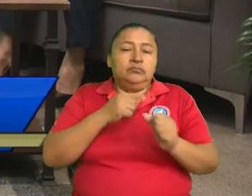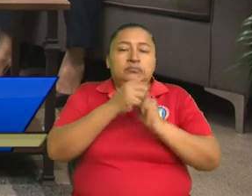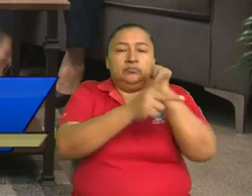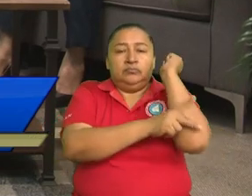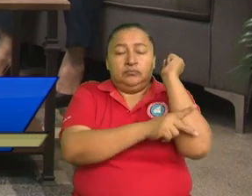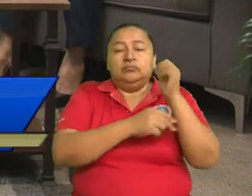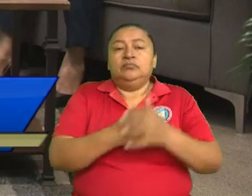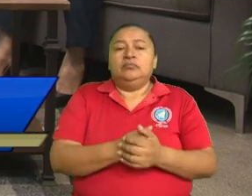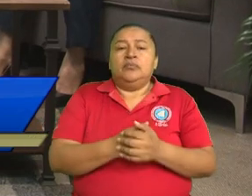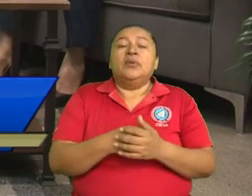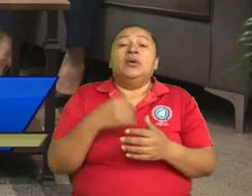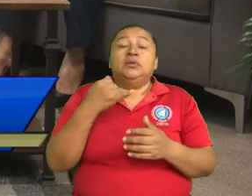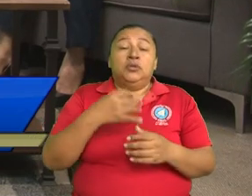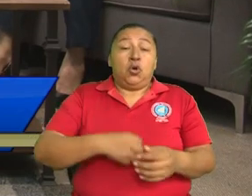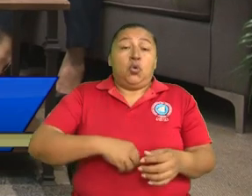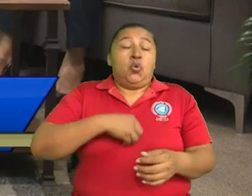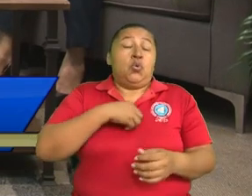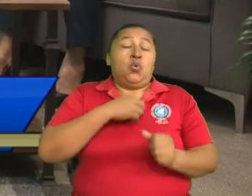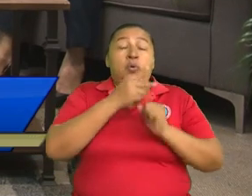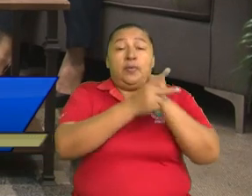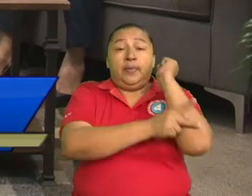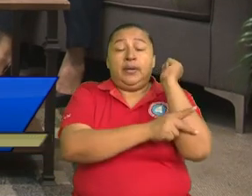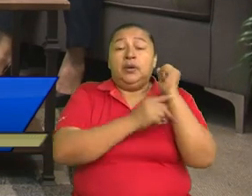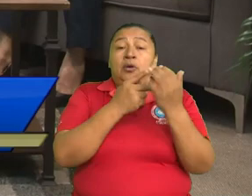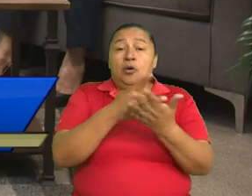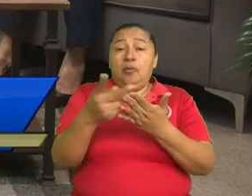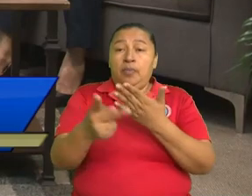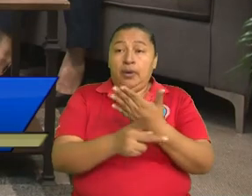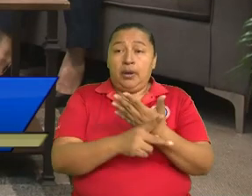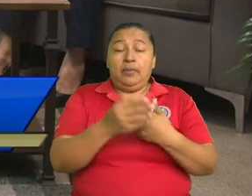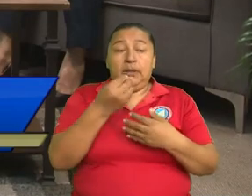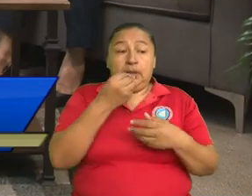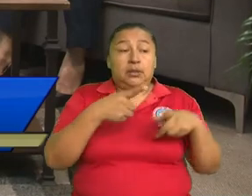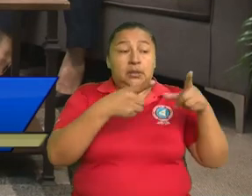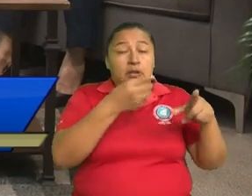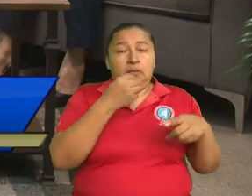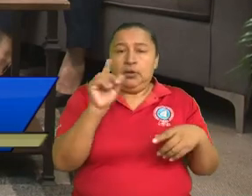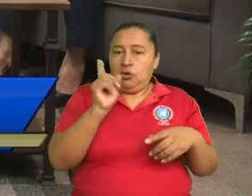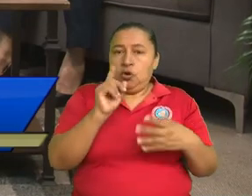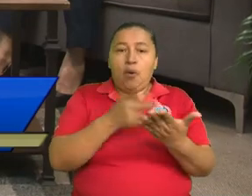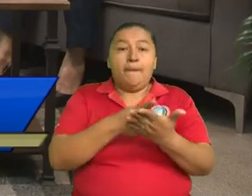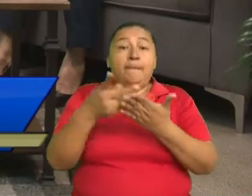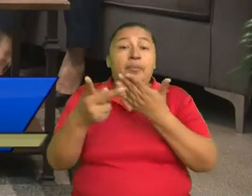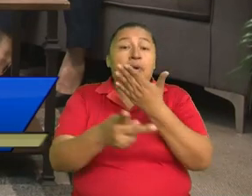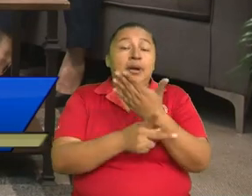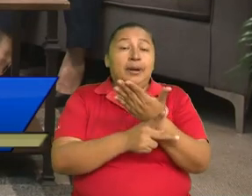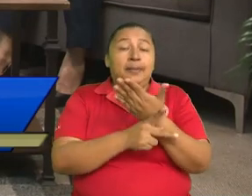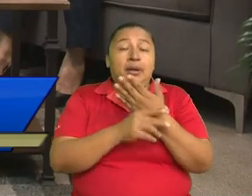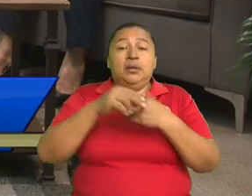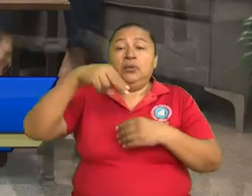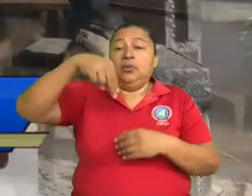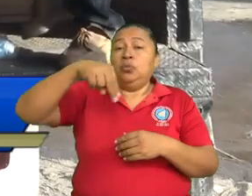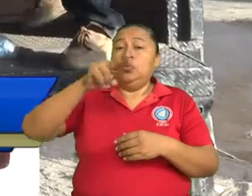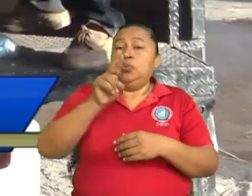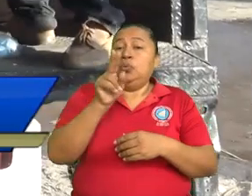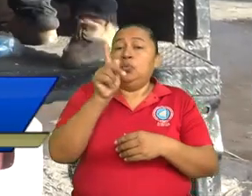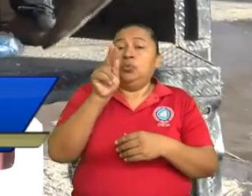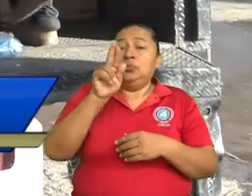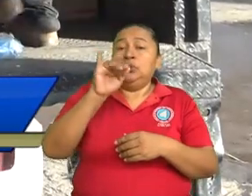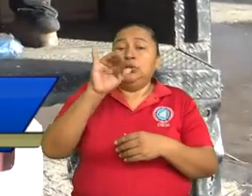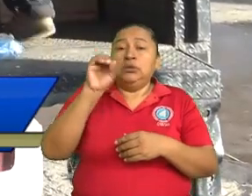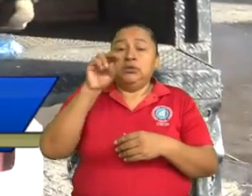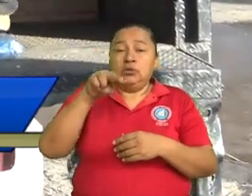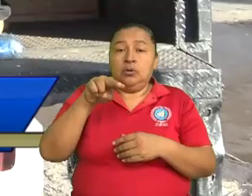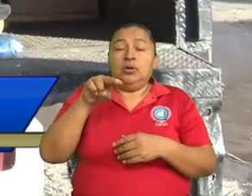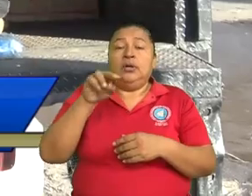correcto, sí, hacemos, y orgullo patrio también, que no es un programa de dar de comer, como dicen, sino como un programa integral de nutrición escolar. El programa se